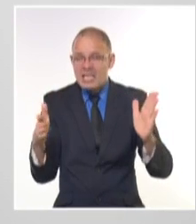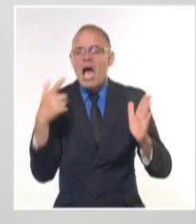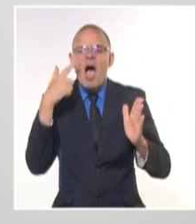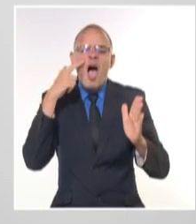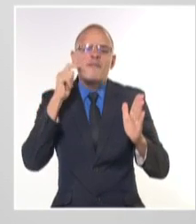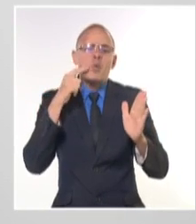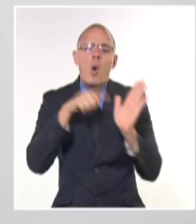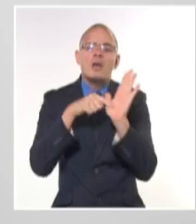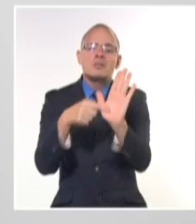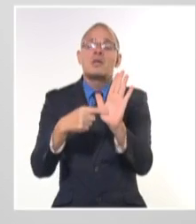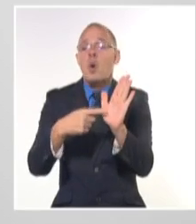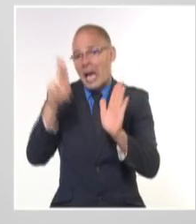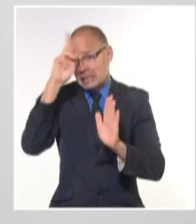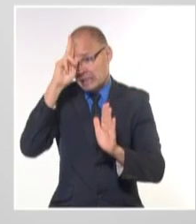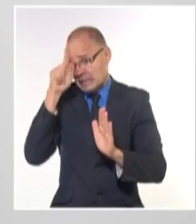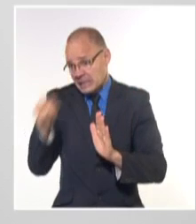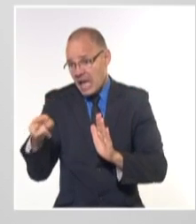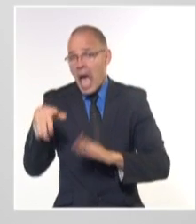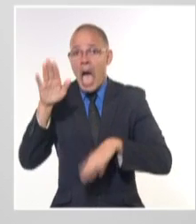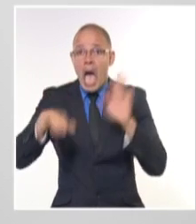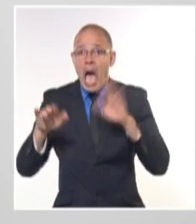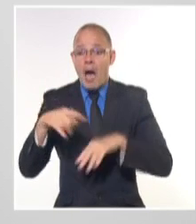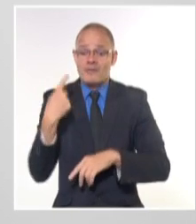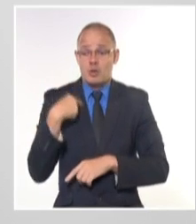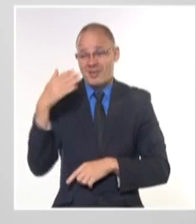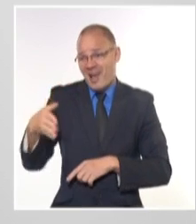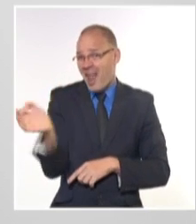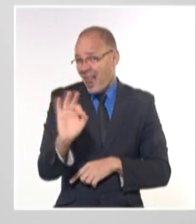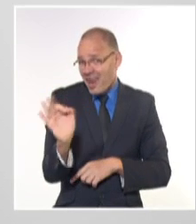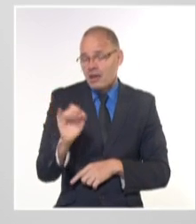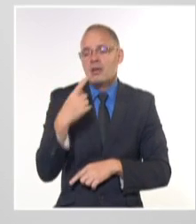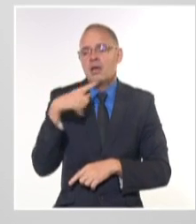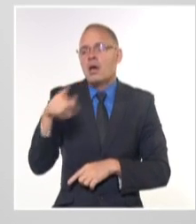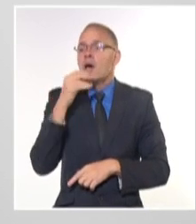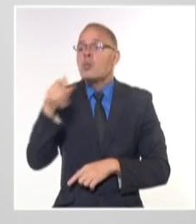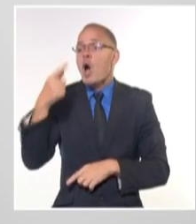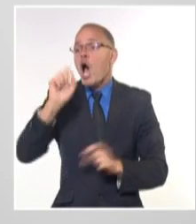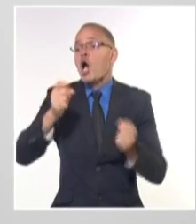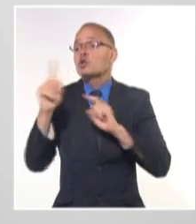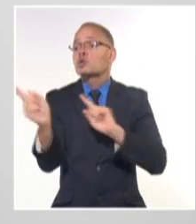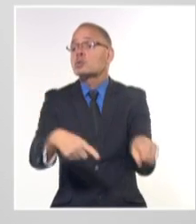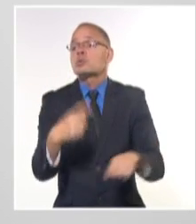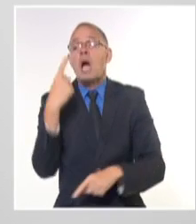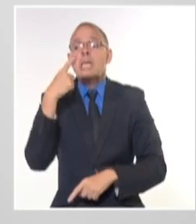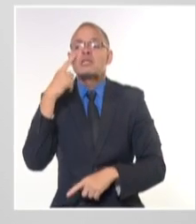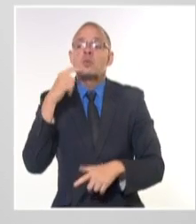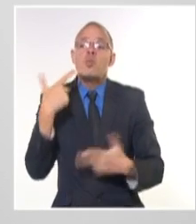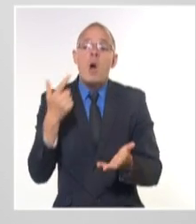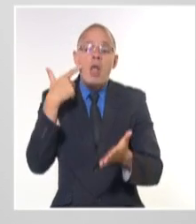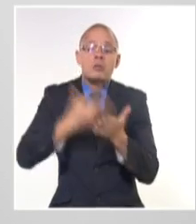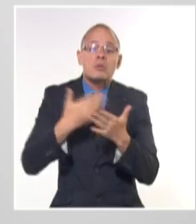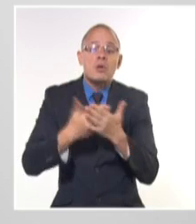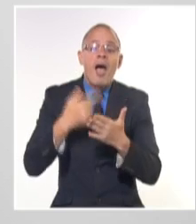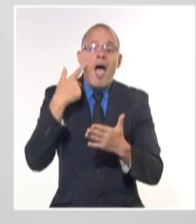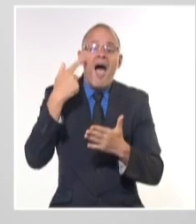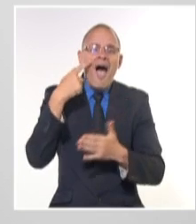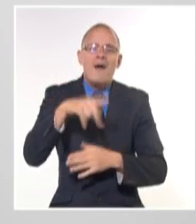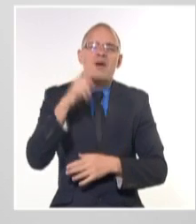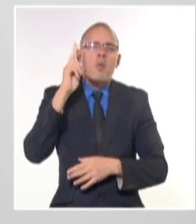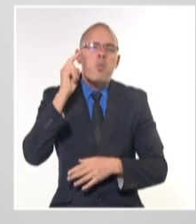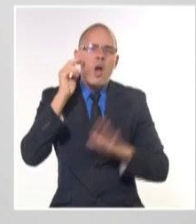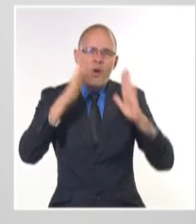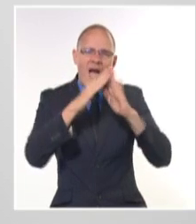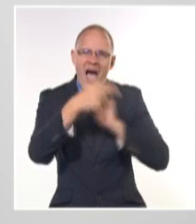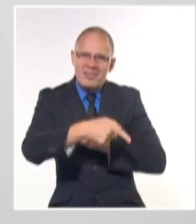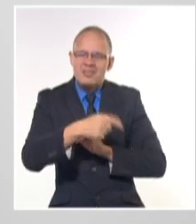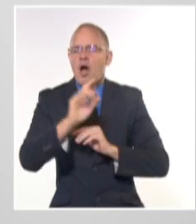generales de salud que a los lugares donde no fue la Fiscalía en el tercer trimestre, que ellos lo revisen, lo comprueben y nos dan entonces el resultado para que la